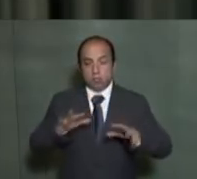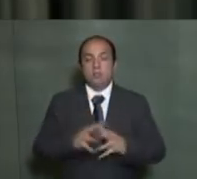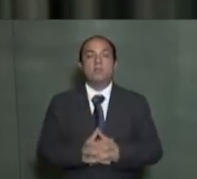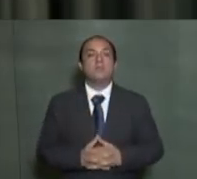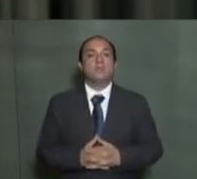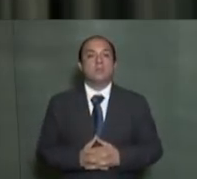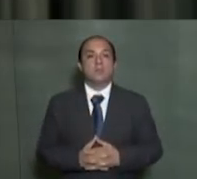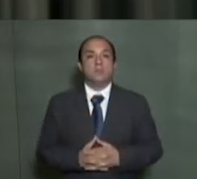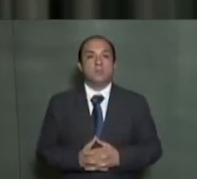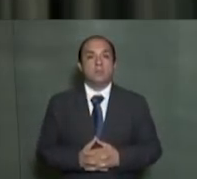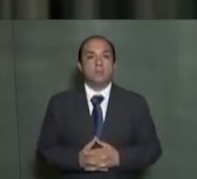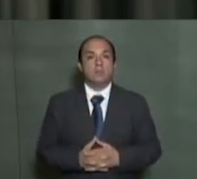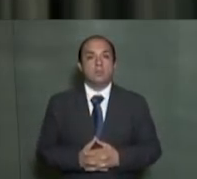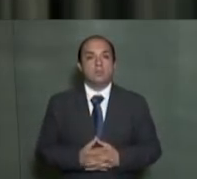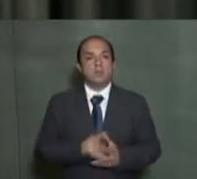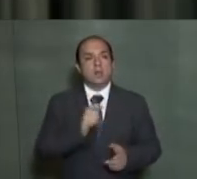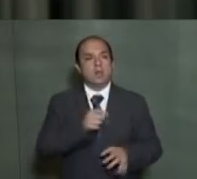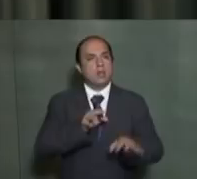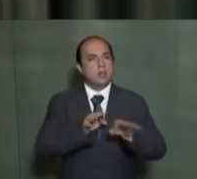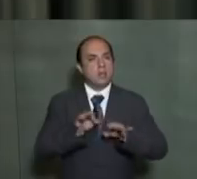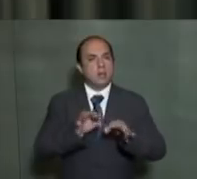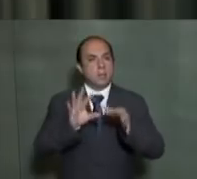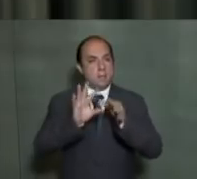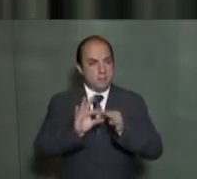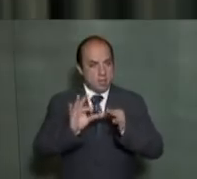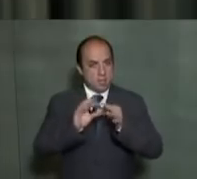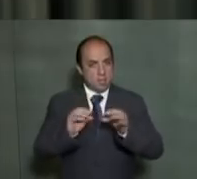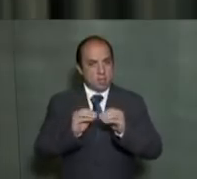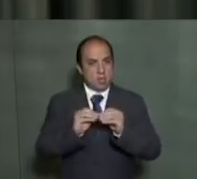Este trabajo, que describirán con